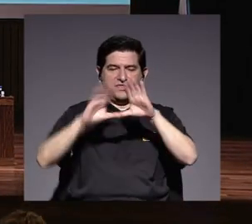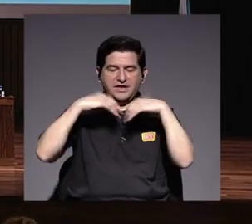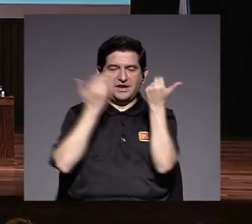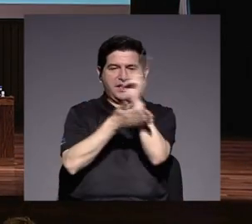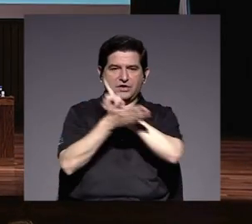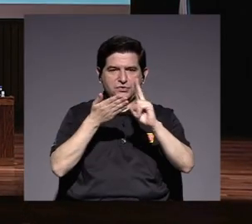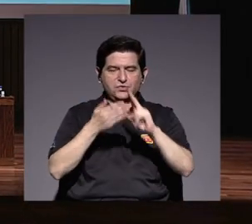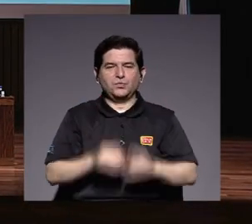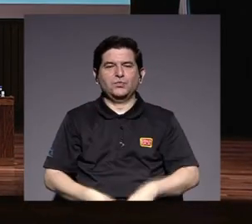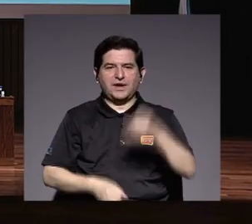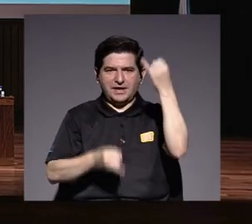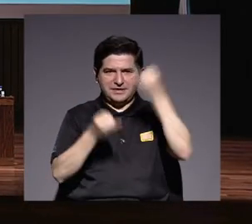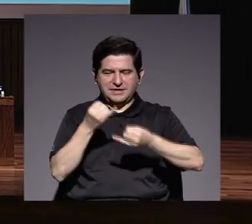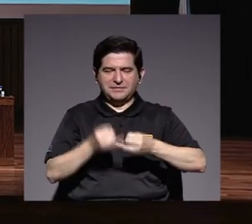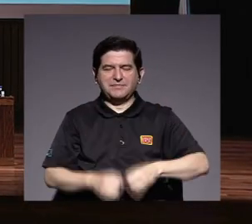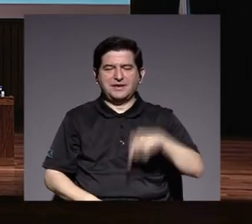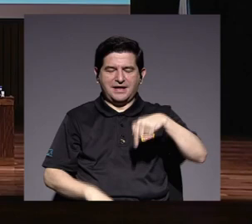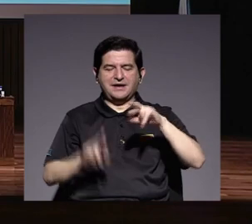¡Gracias!